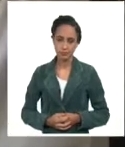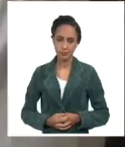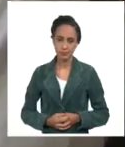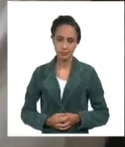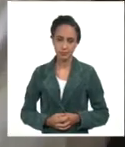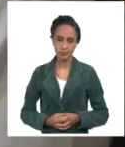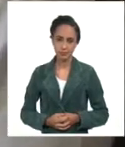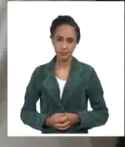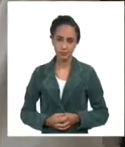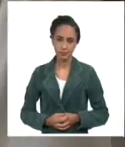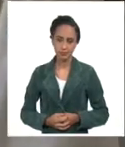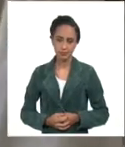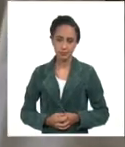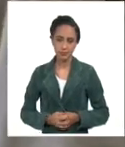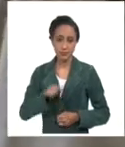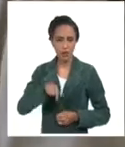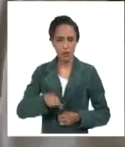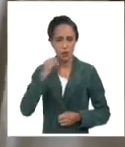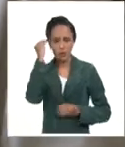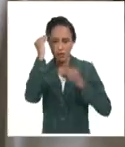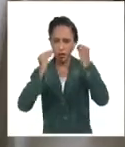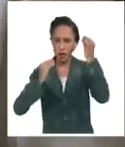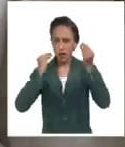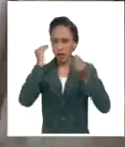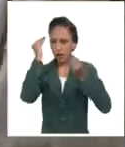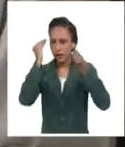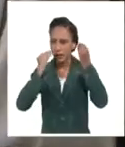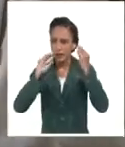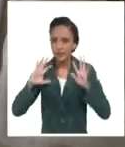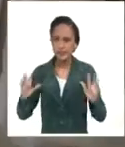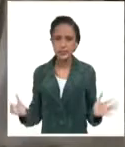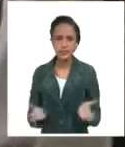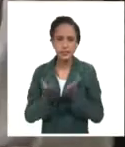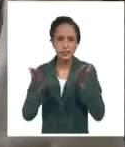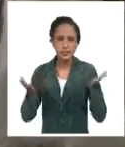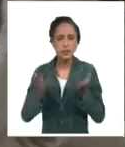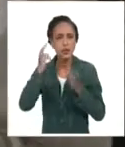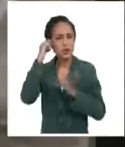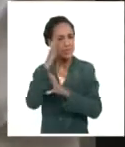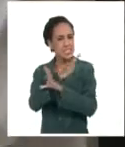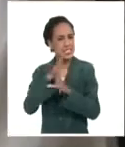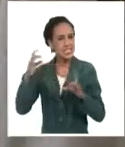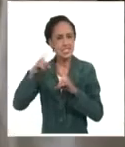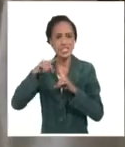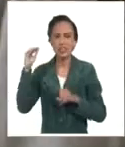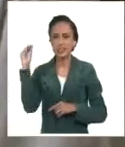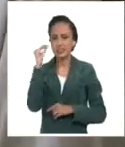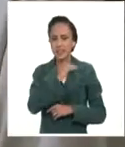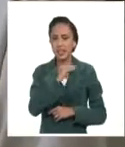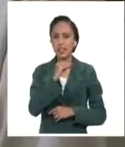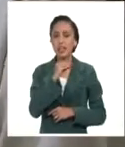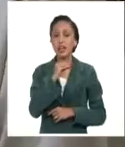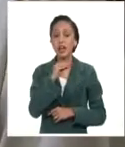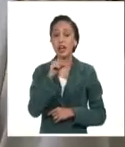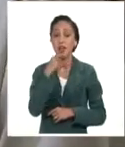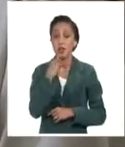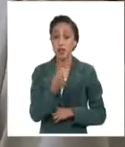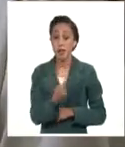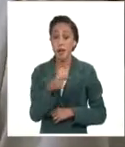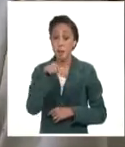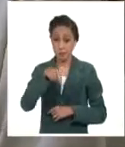Ahora cuando hacemos un análisis del desarrollo de la ciencia, la técnica, la tecnología en nuestro